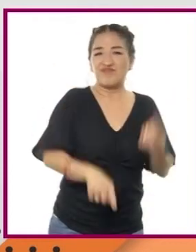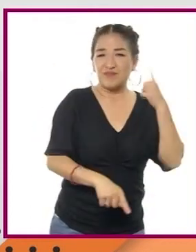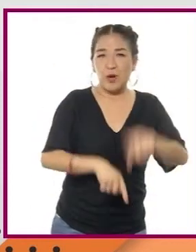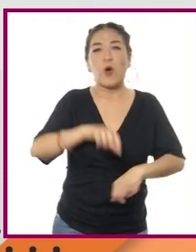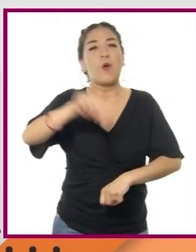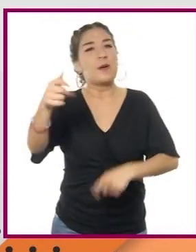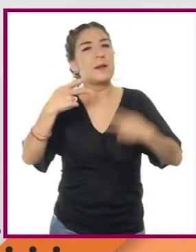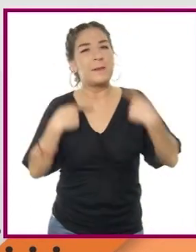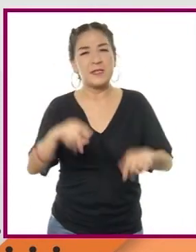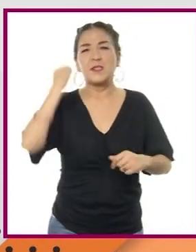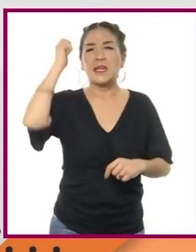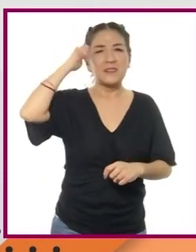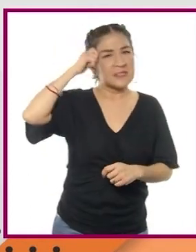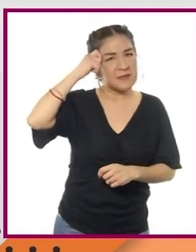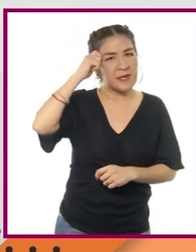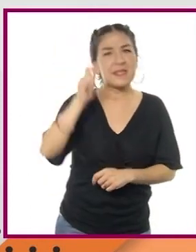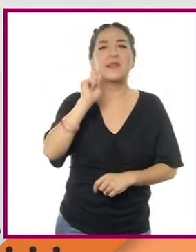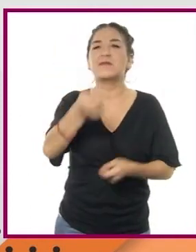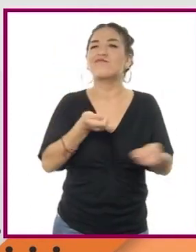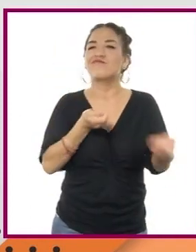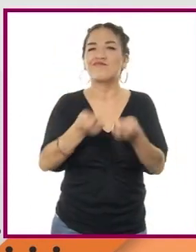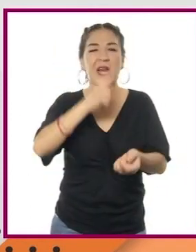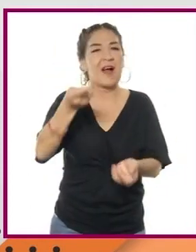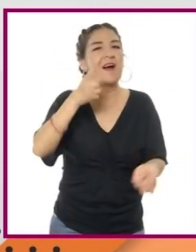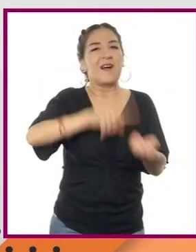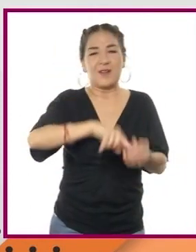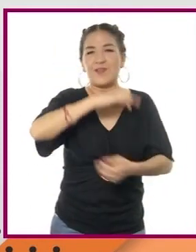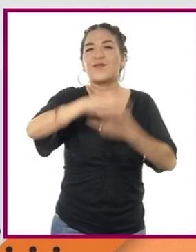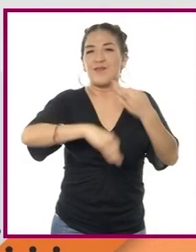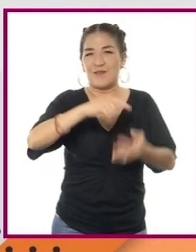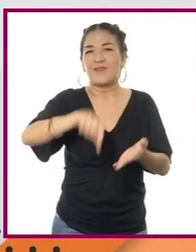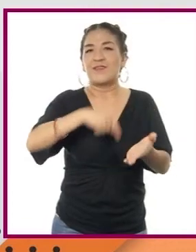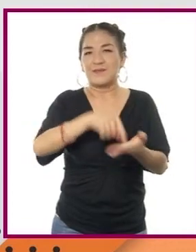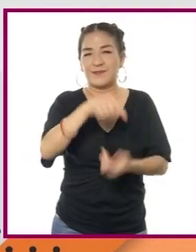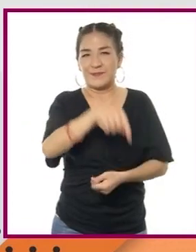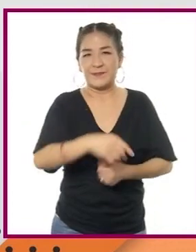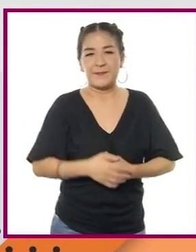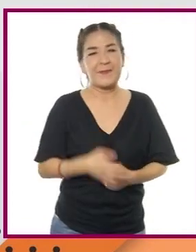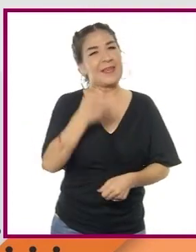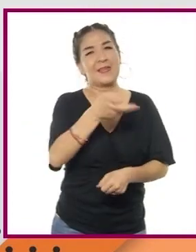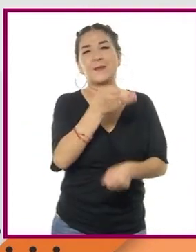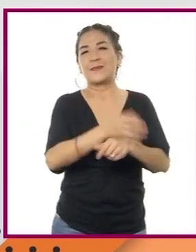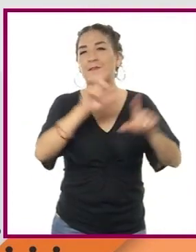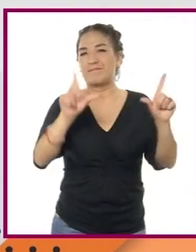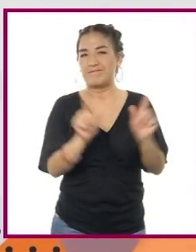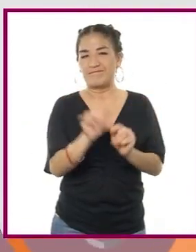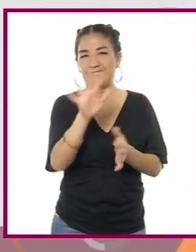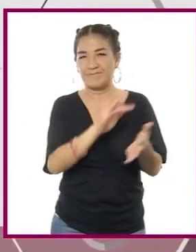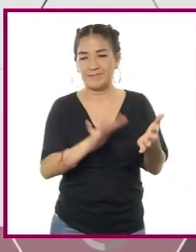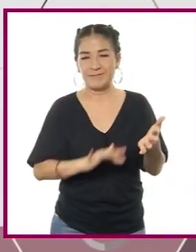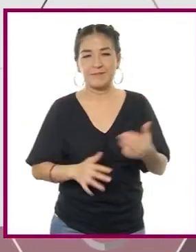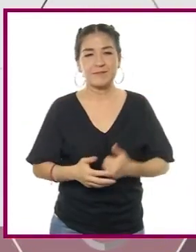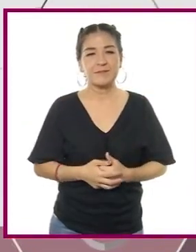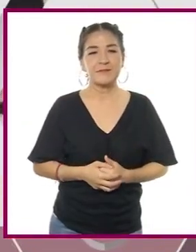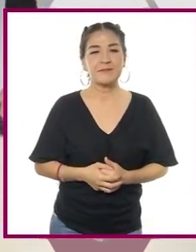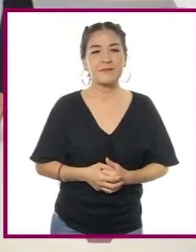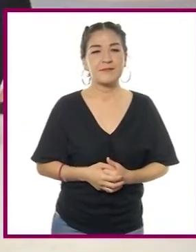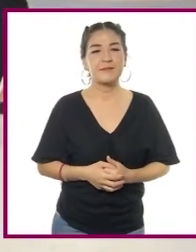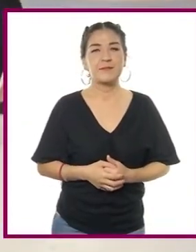sirvientes controlaba todo lo que sucedía en su interior. Hasta aquí la lectura.